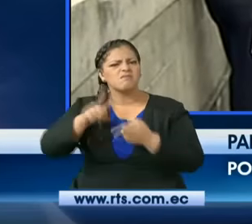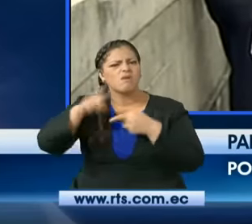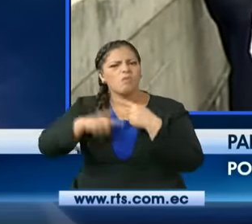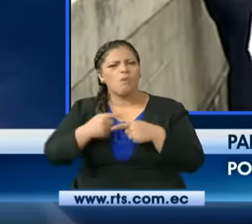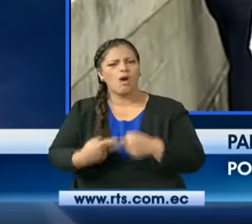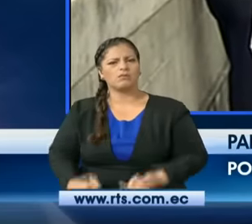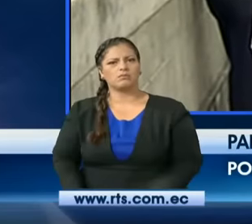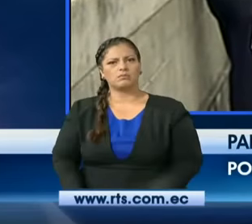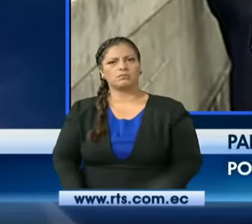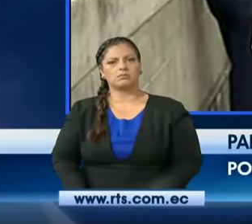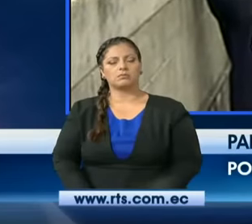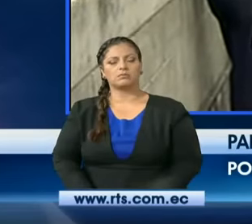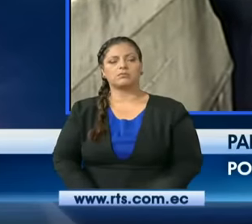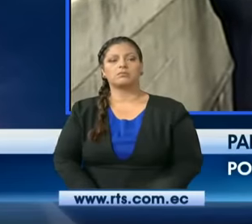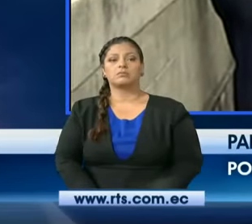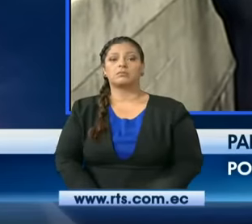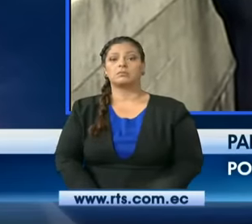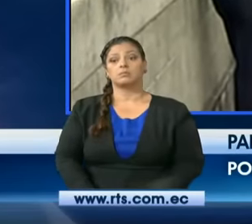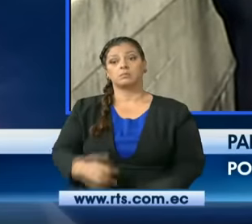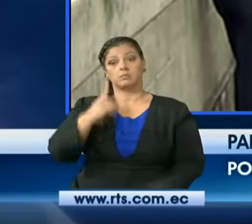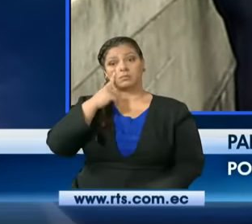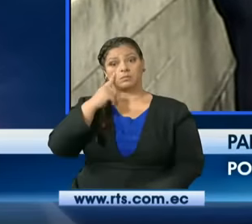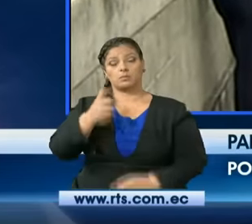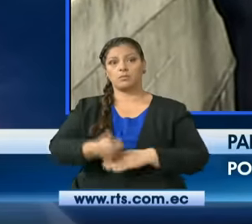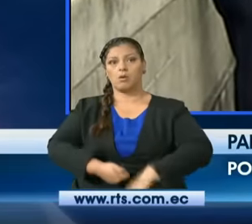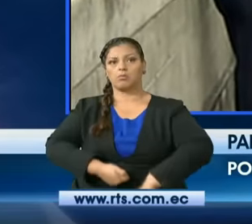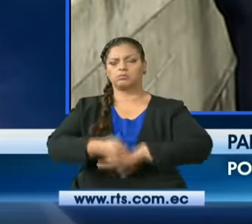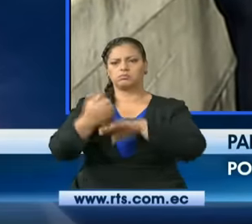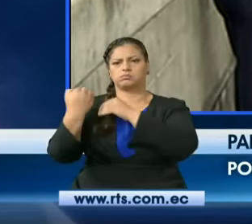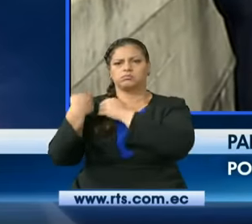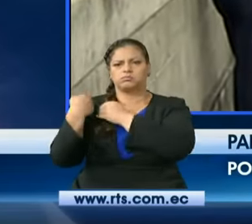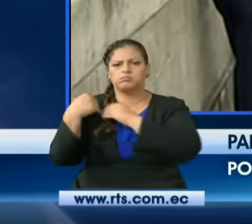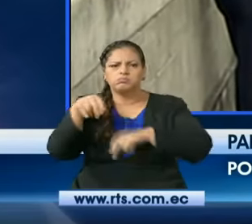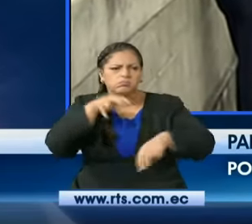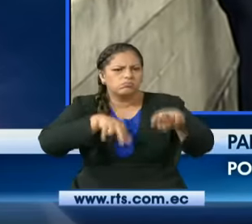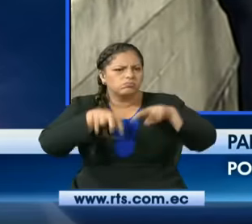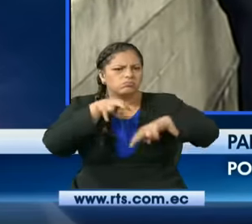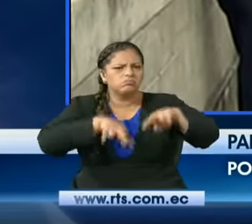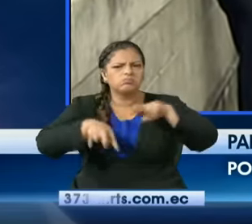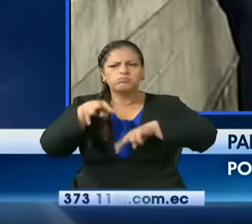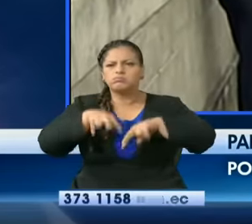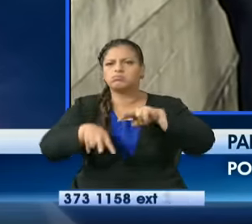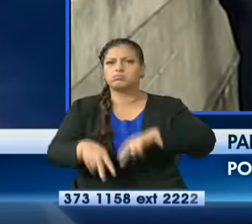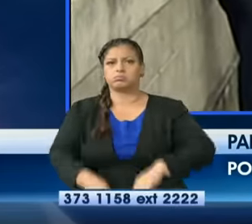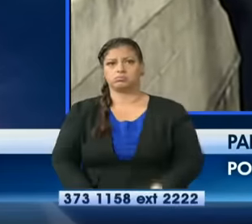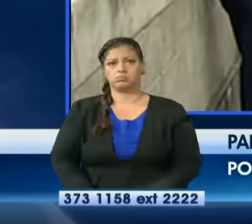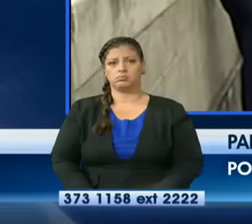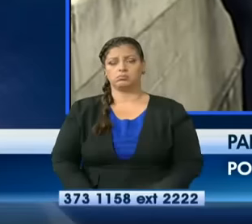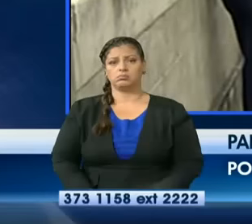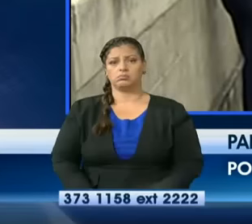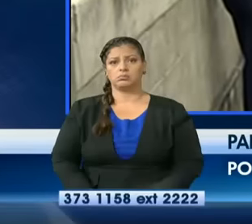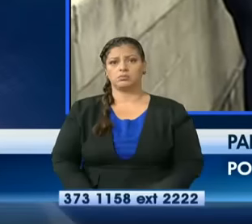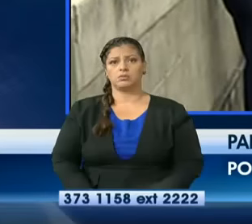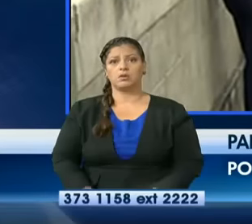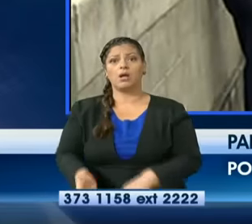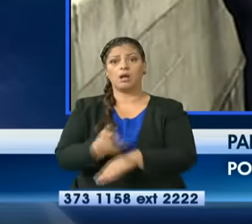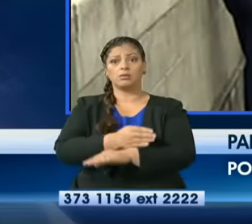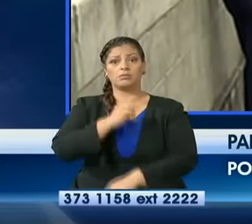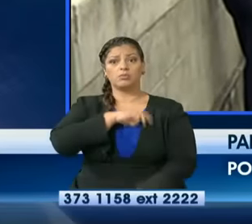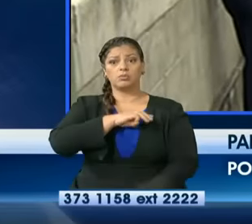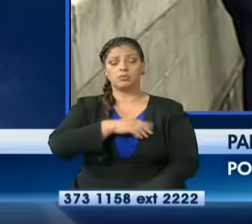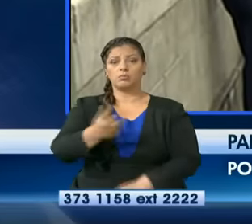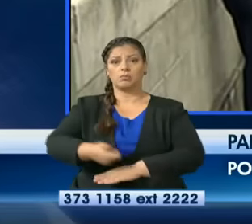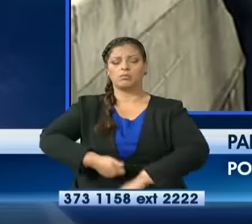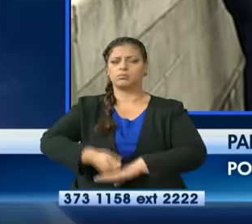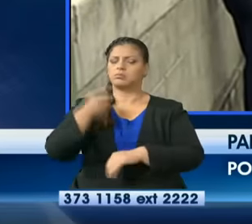cuándo? Esperemos la llegada de las autoridades y que tomen las medidas que ya se advirtió que iban a tomar. Si hay que derrumbar esa garita,